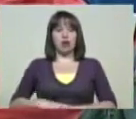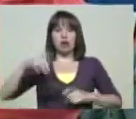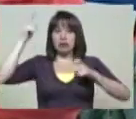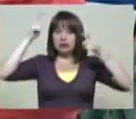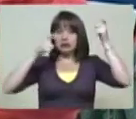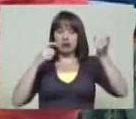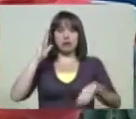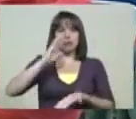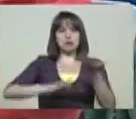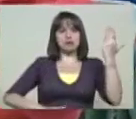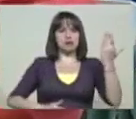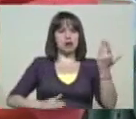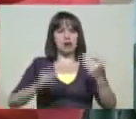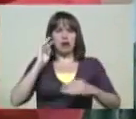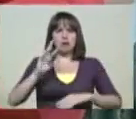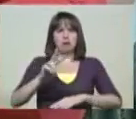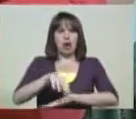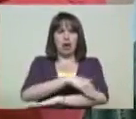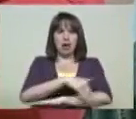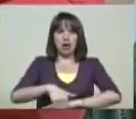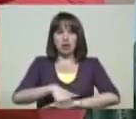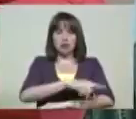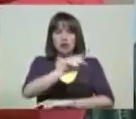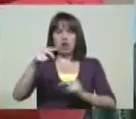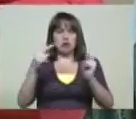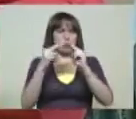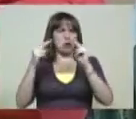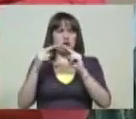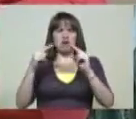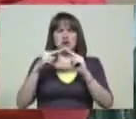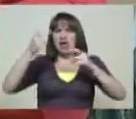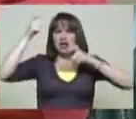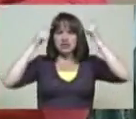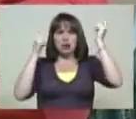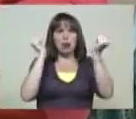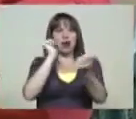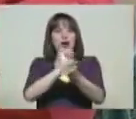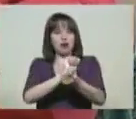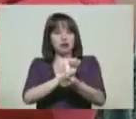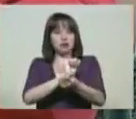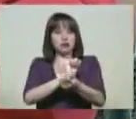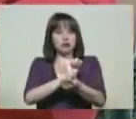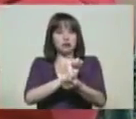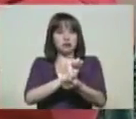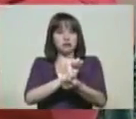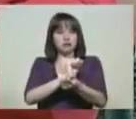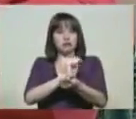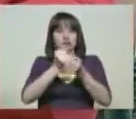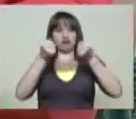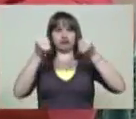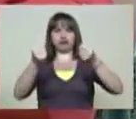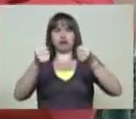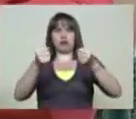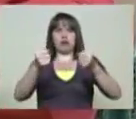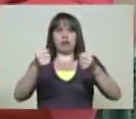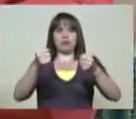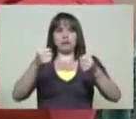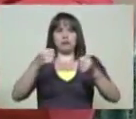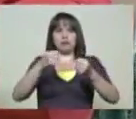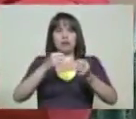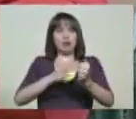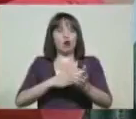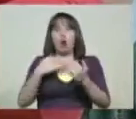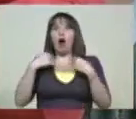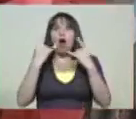calle yo ya había conocido a chávez en la cárcel yo estaba enloquecido con el liderazgo de chávez